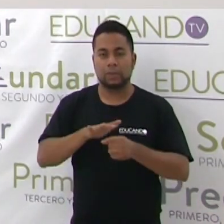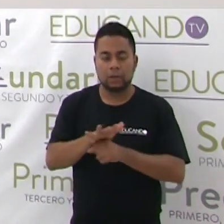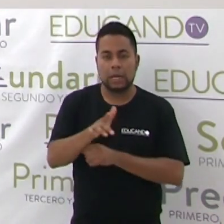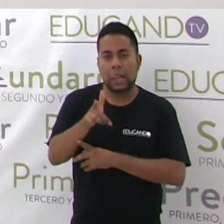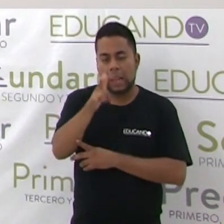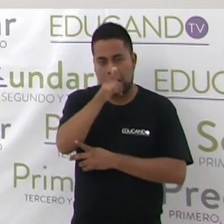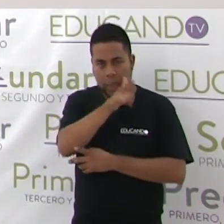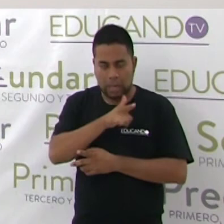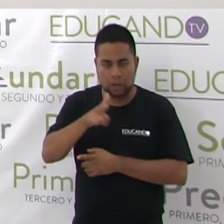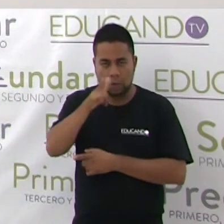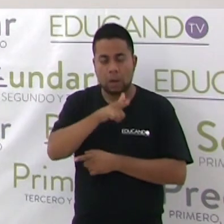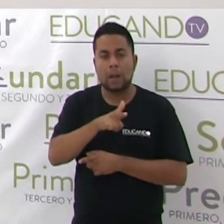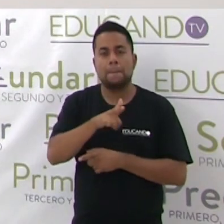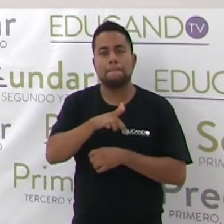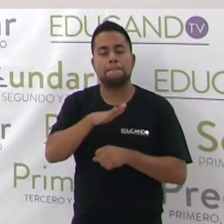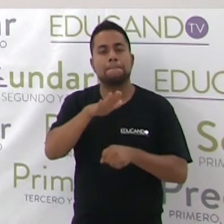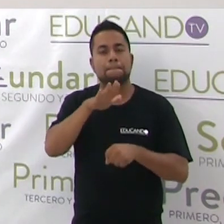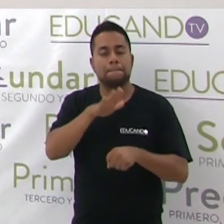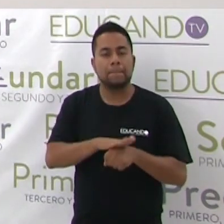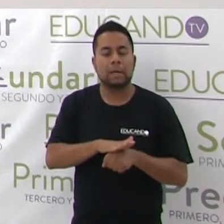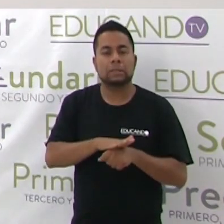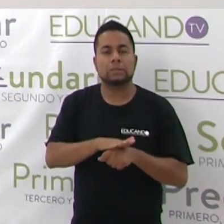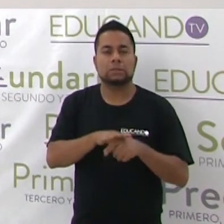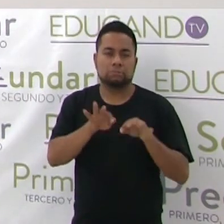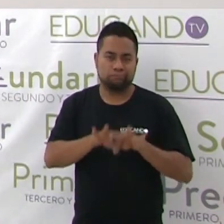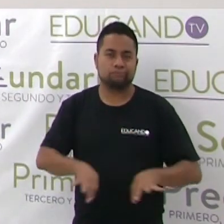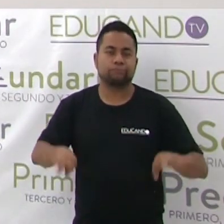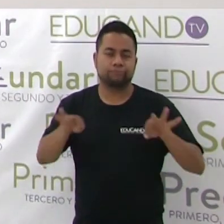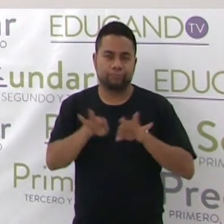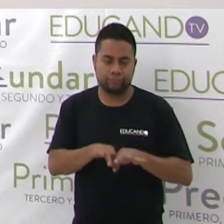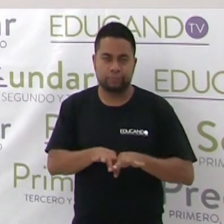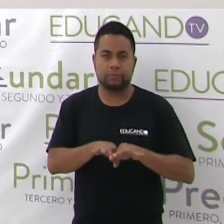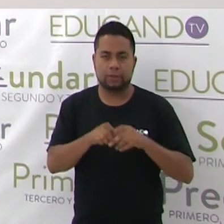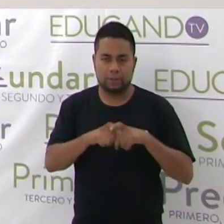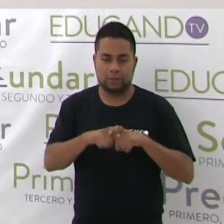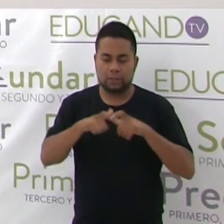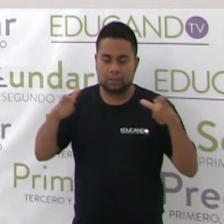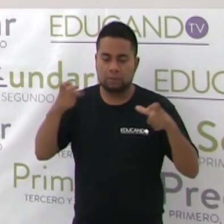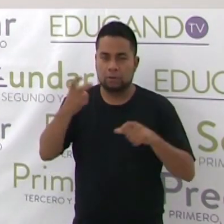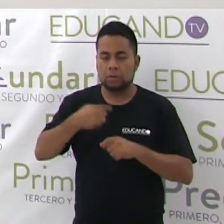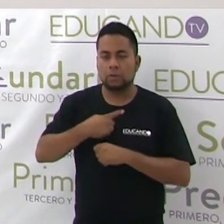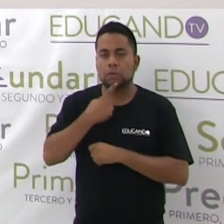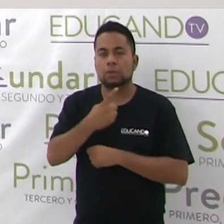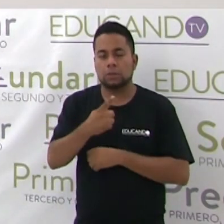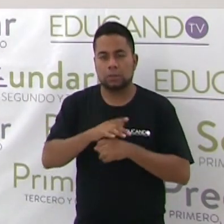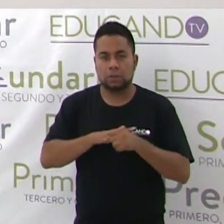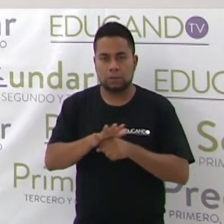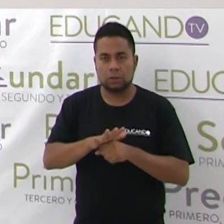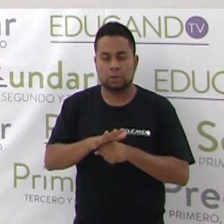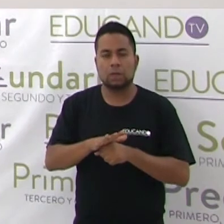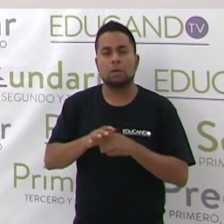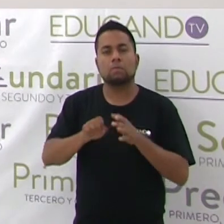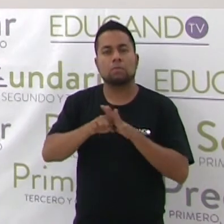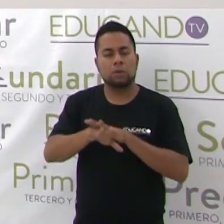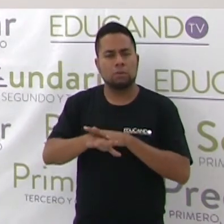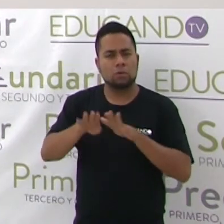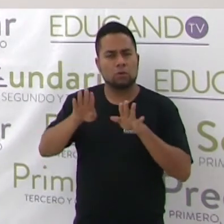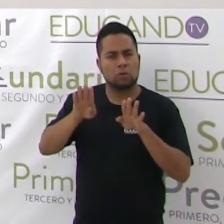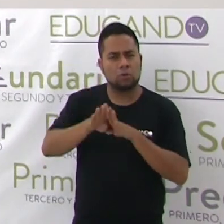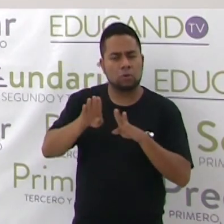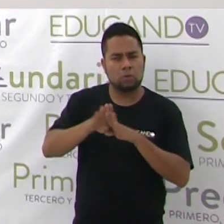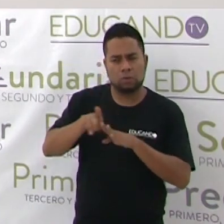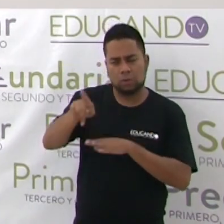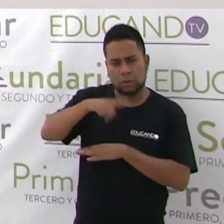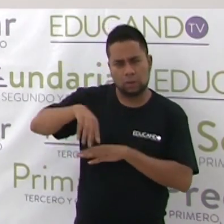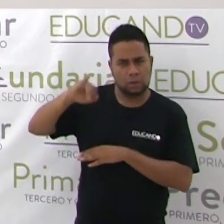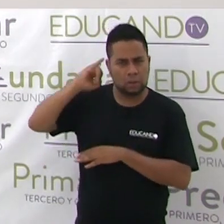las lenguas más influyentes y es por esto que te comentaba acerca de los amerindios, cómo es que esta